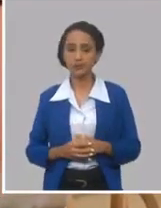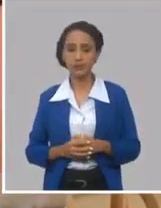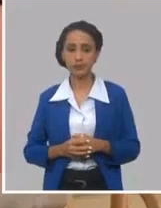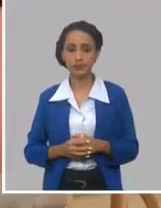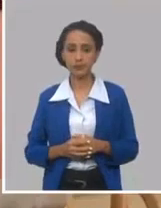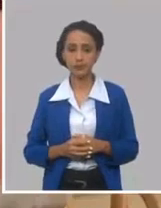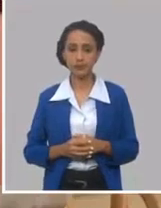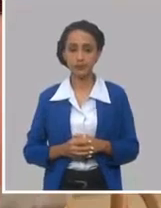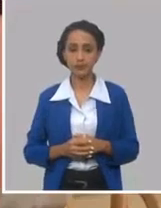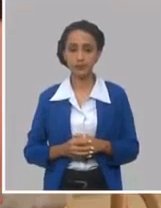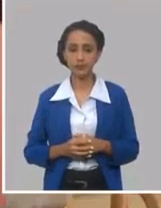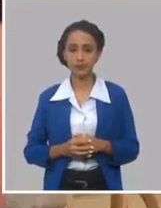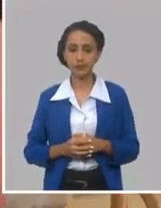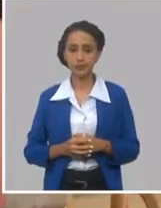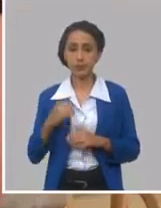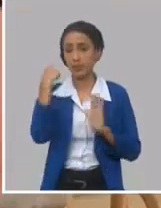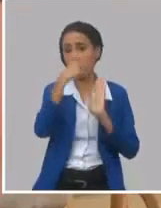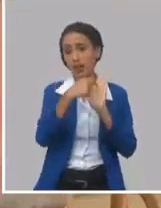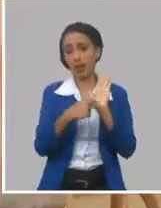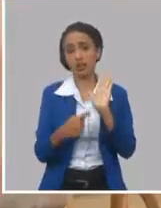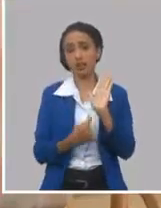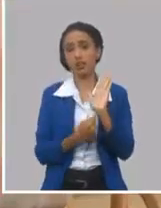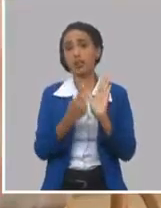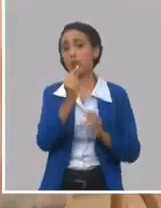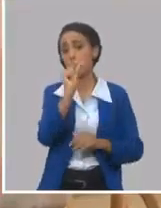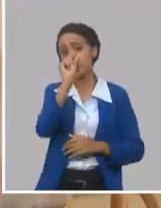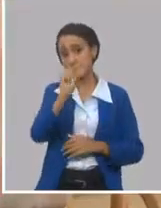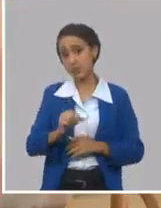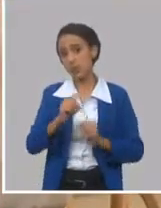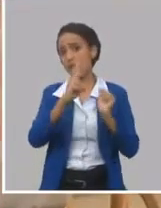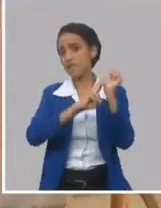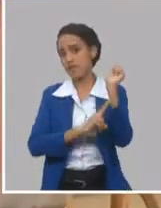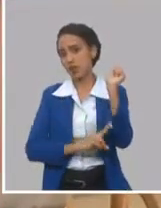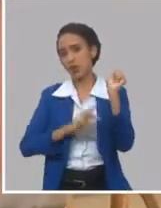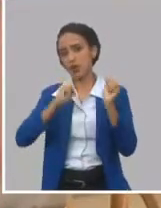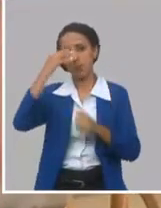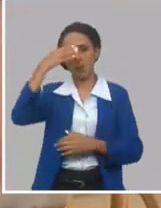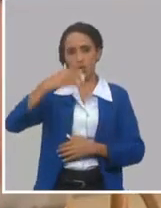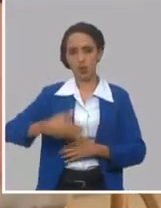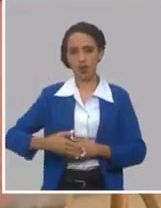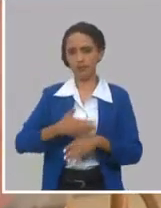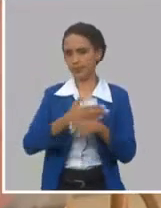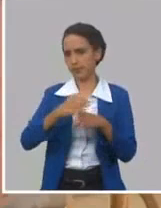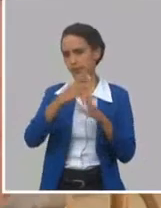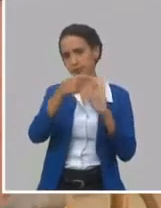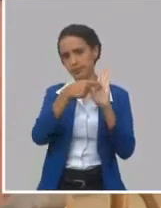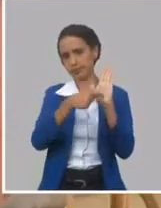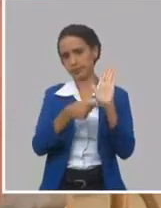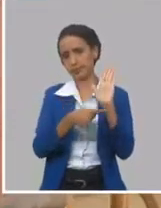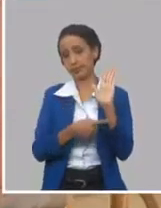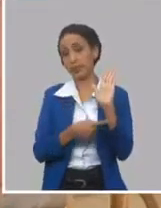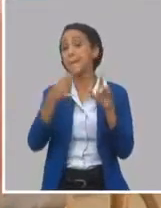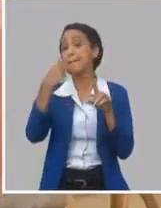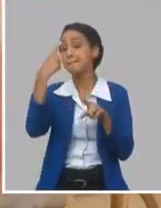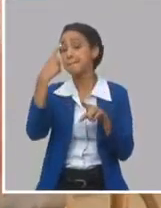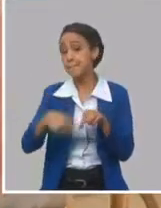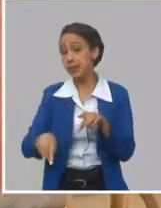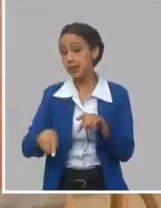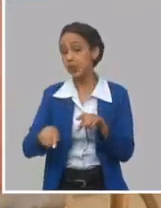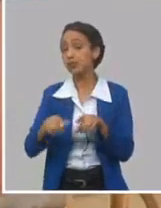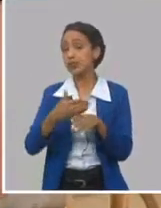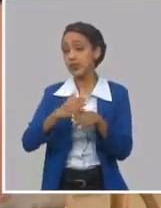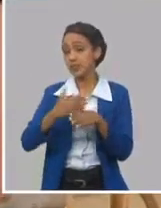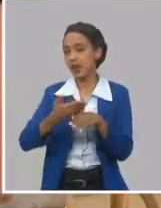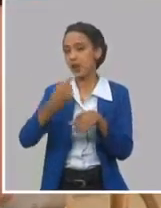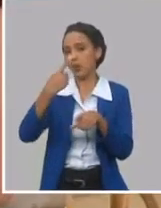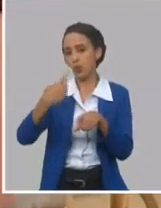desarrollado en una persona, sobre todo sobre la base de determinados valores morales. Pero también el prestigio tiene otra arista,